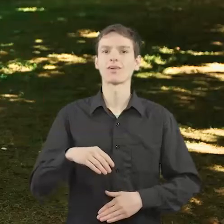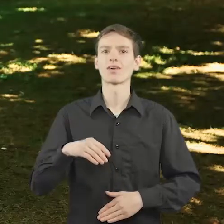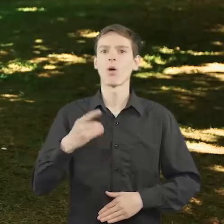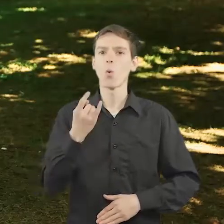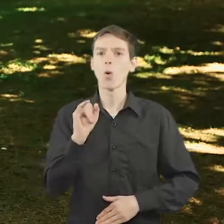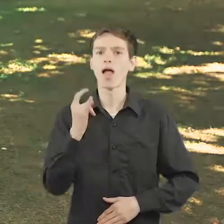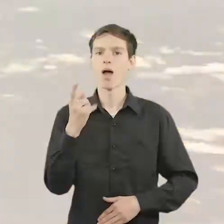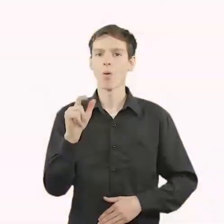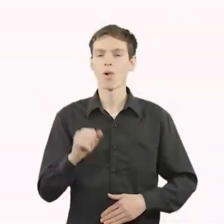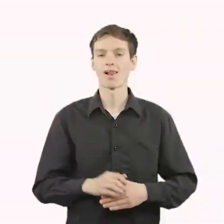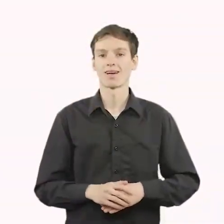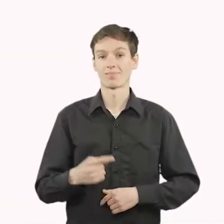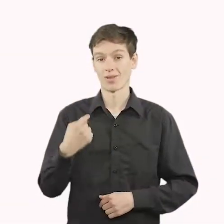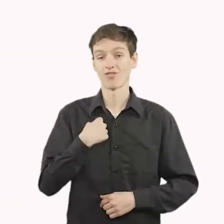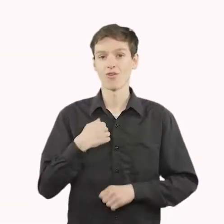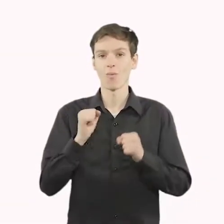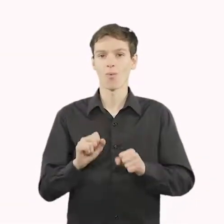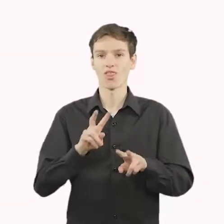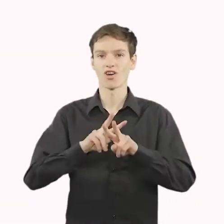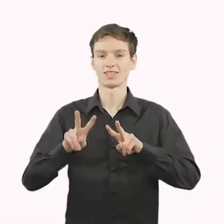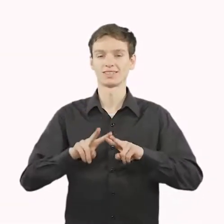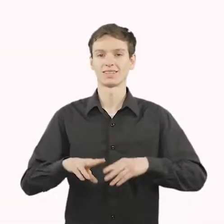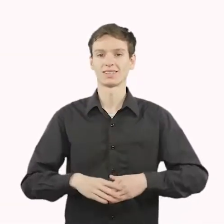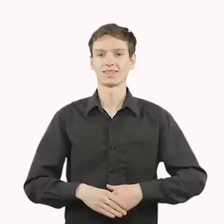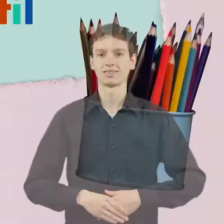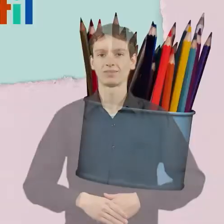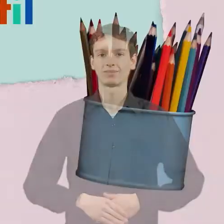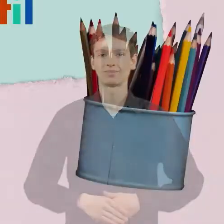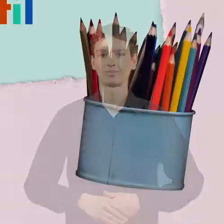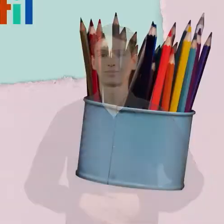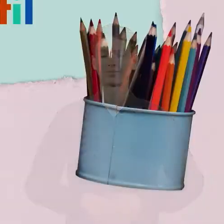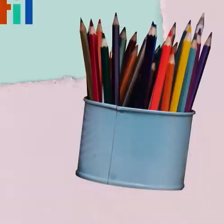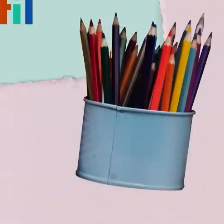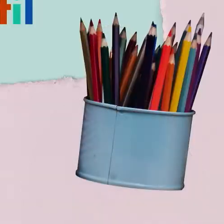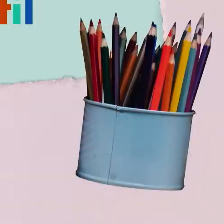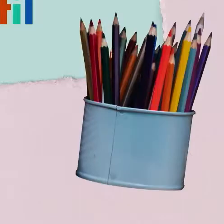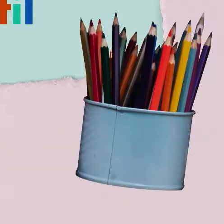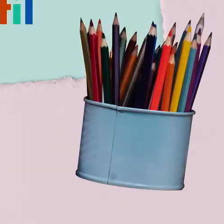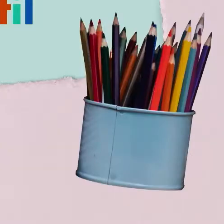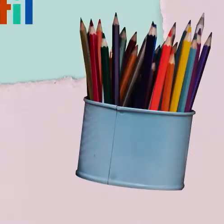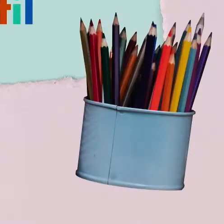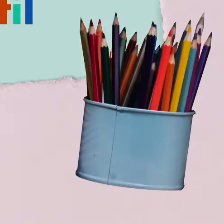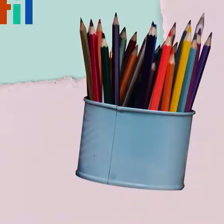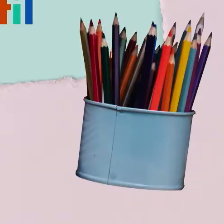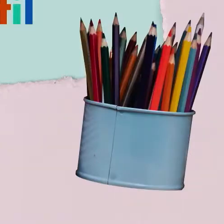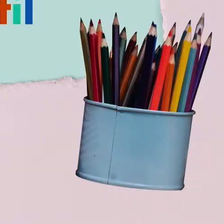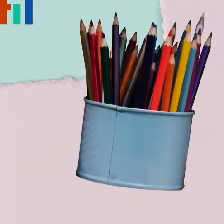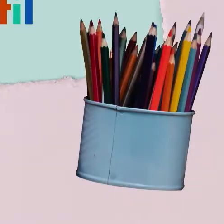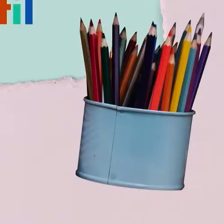Hula Hula Hula Hula. ¡Yo lo puedo hacer! Idea original y formato CNTV Infantil.